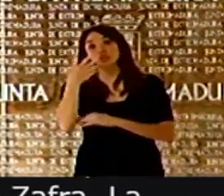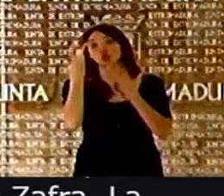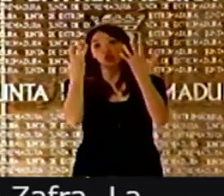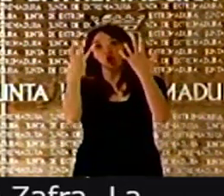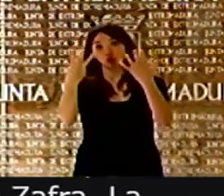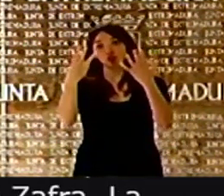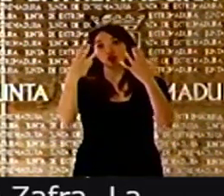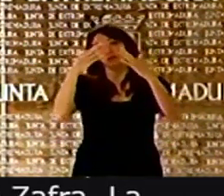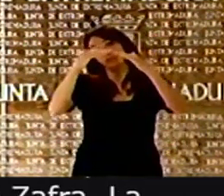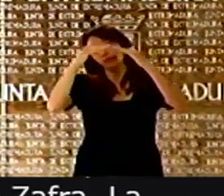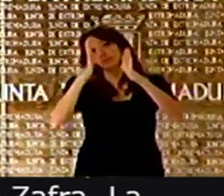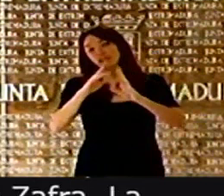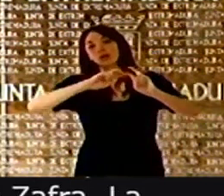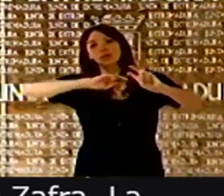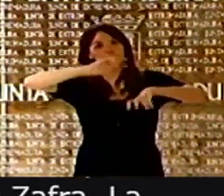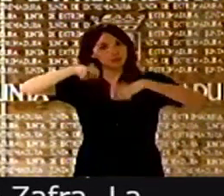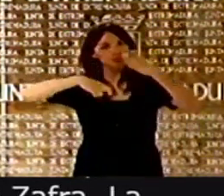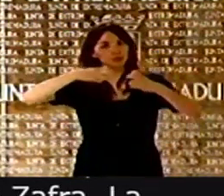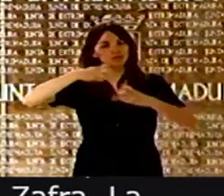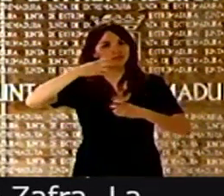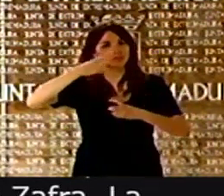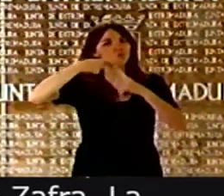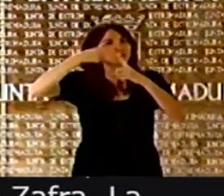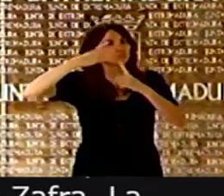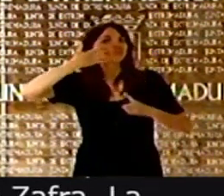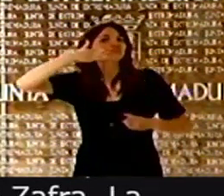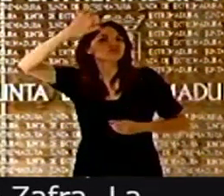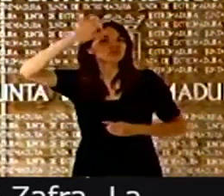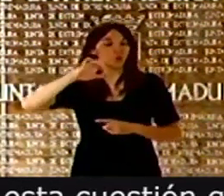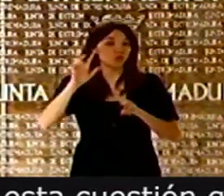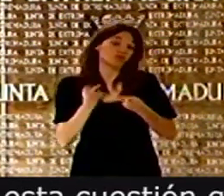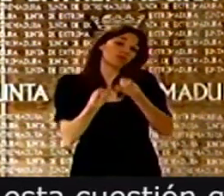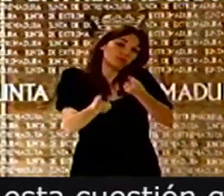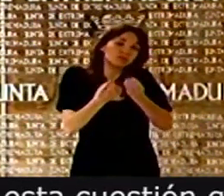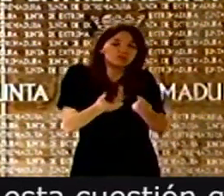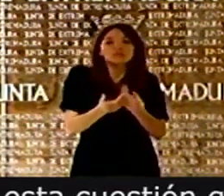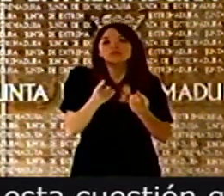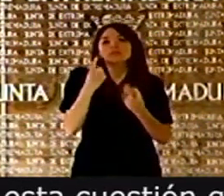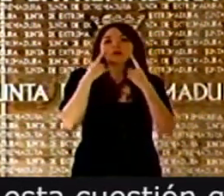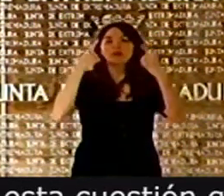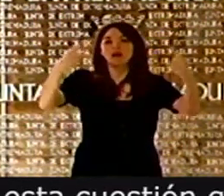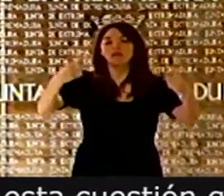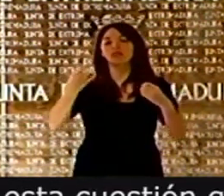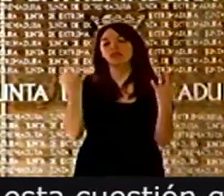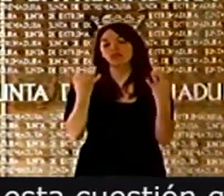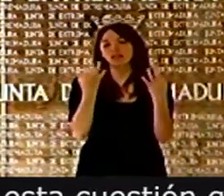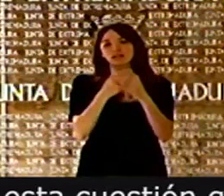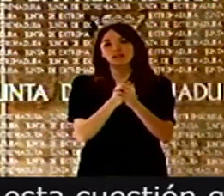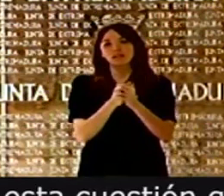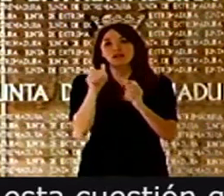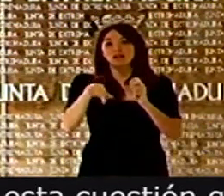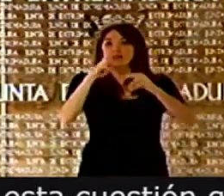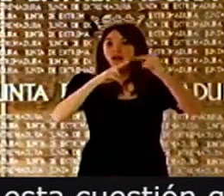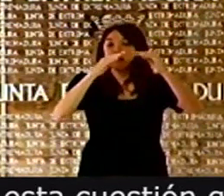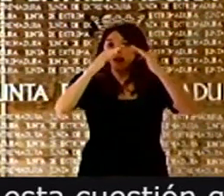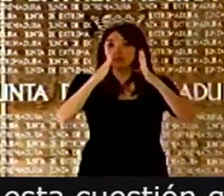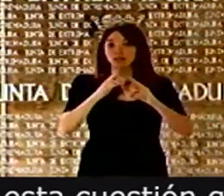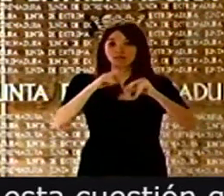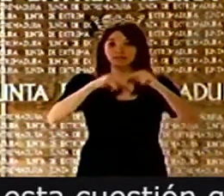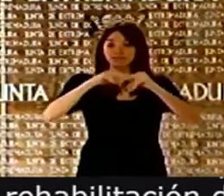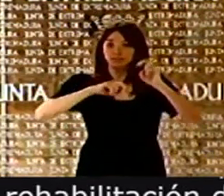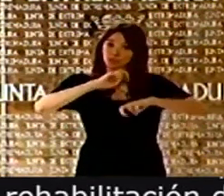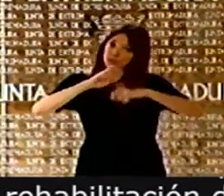lo más novedoso de esta cuestión que hoy les estoy contando es que por vez primera para la rehabilitación de vivienda